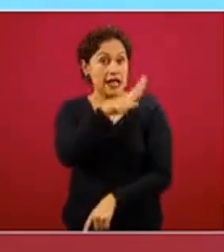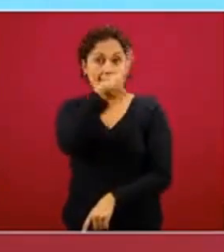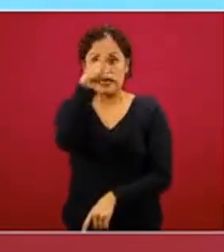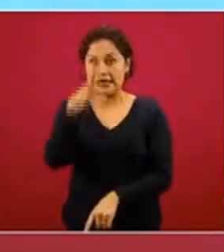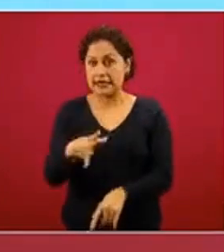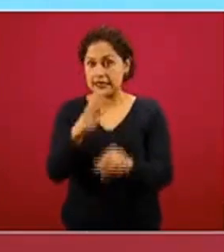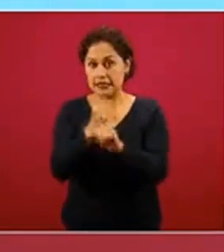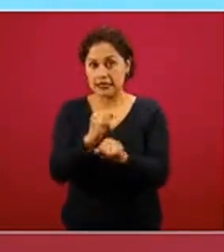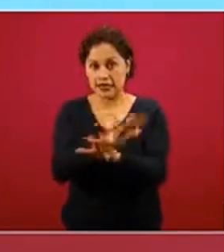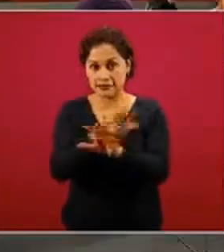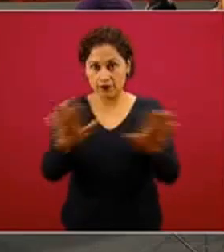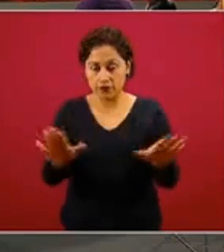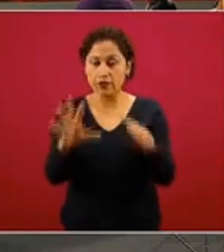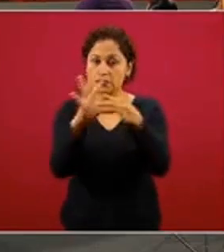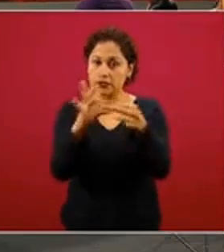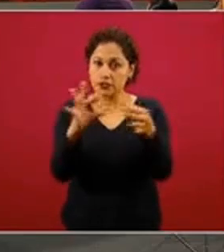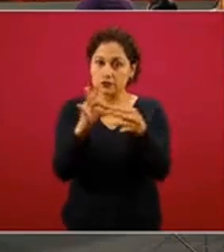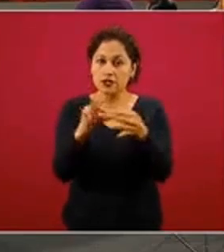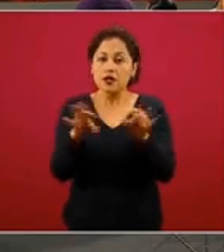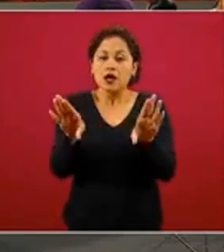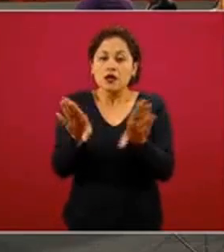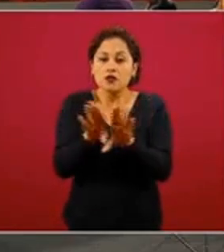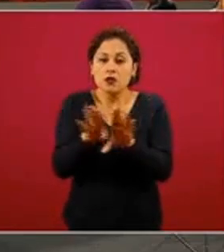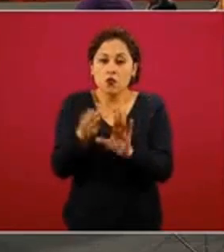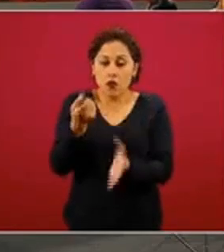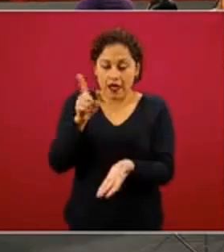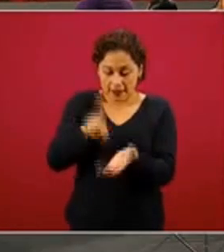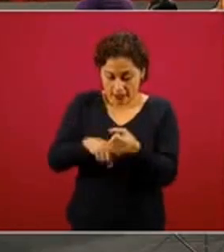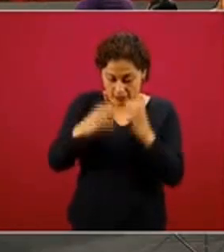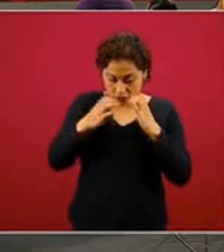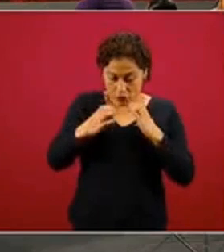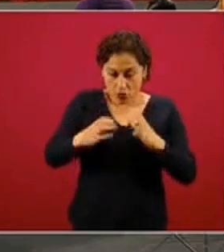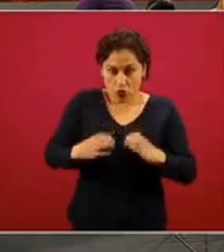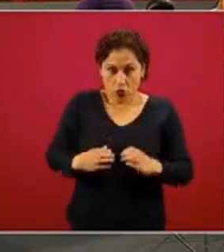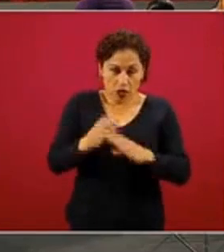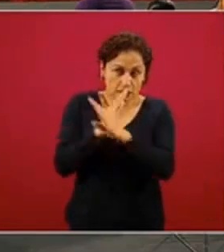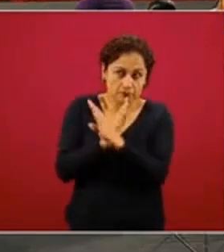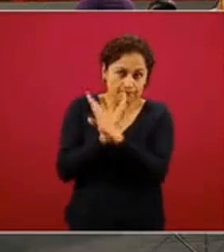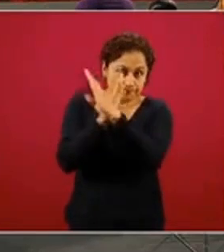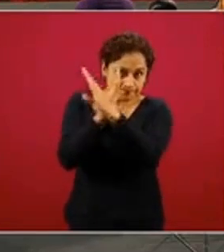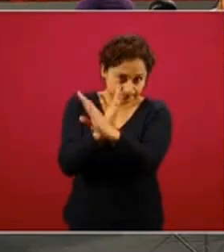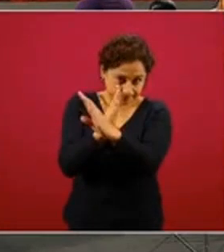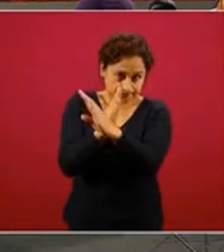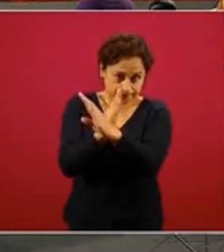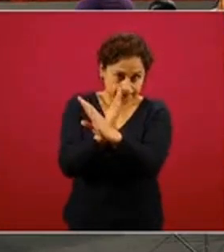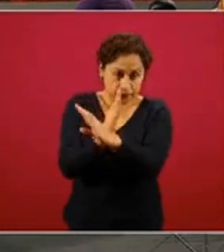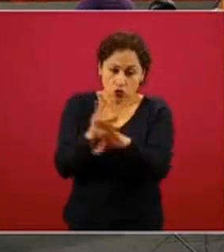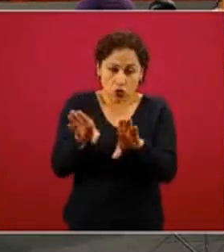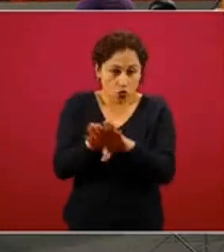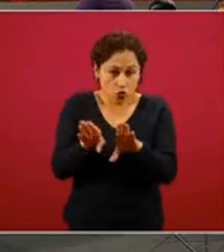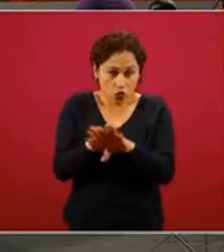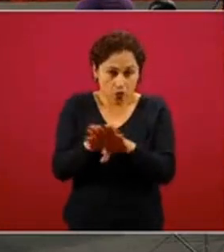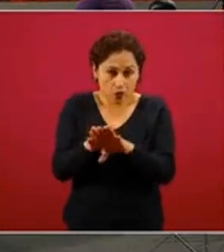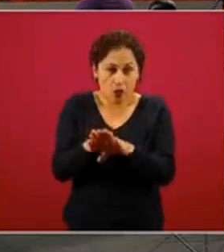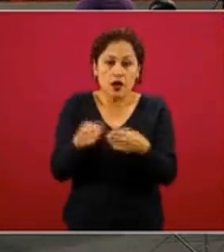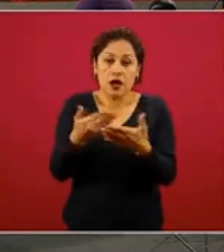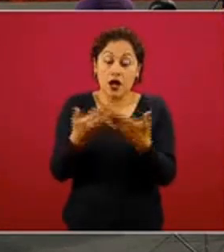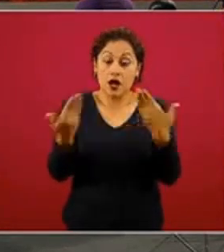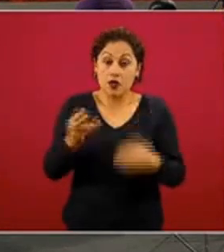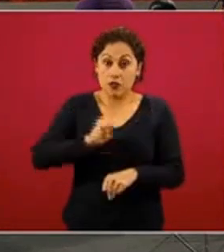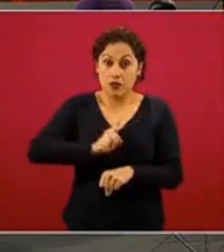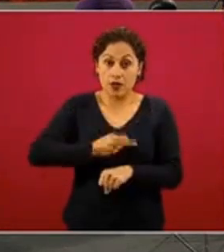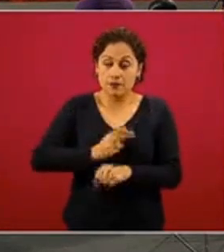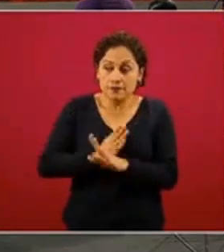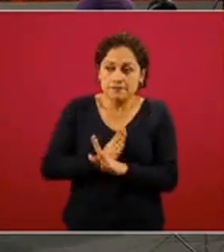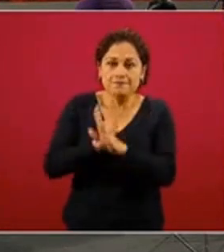está el sistema inmune, que es el encargado de enfrentar a este virus.